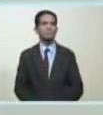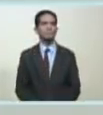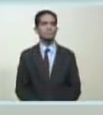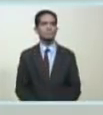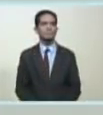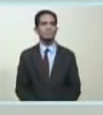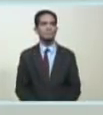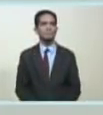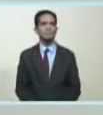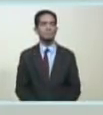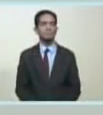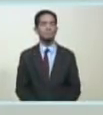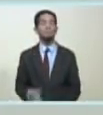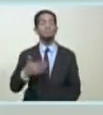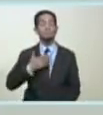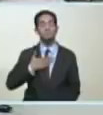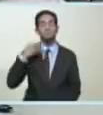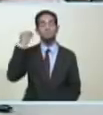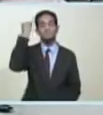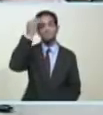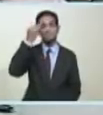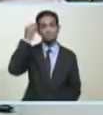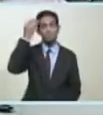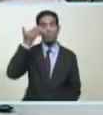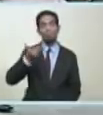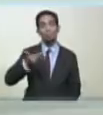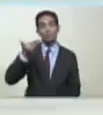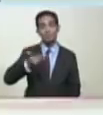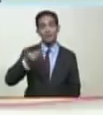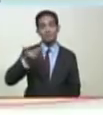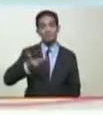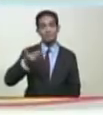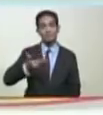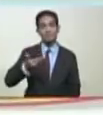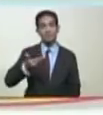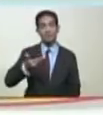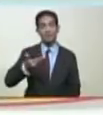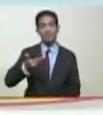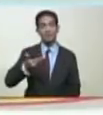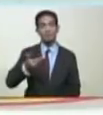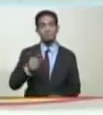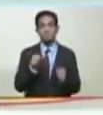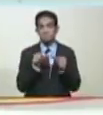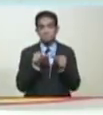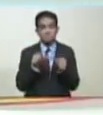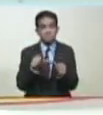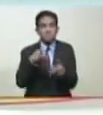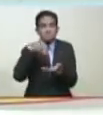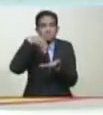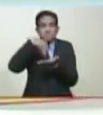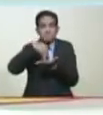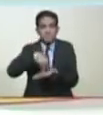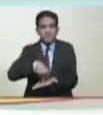Creo que es muy importante seguir afirmando, seguir